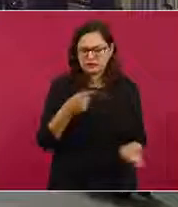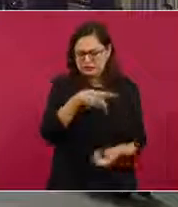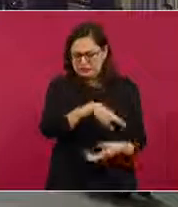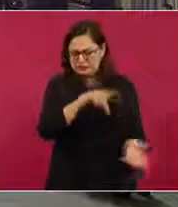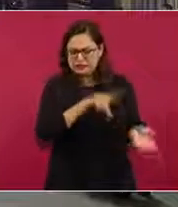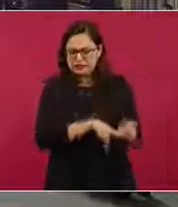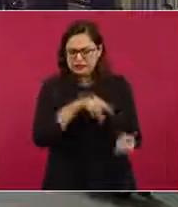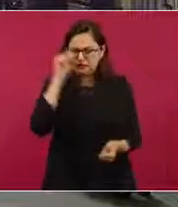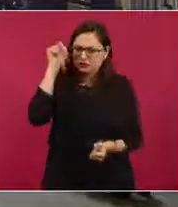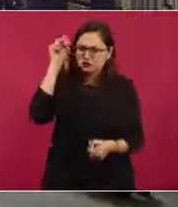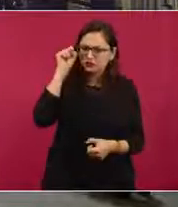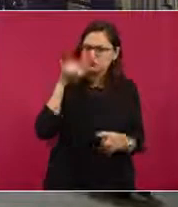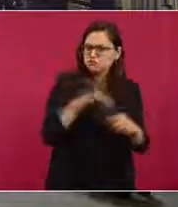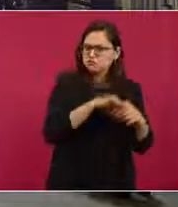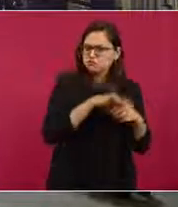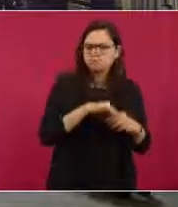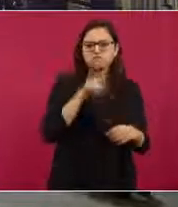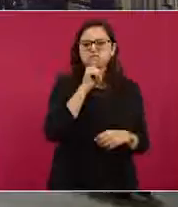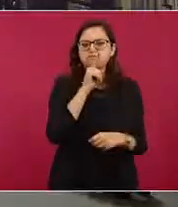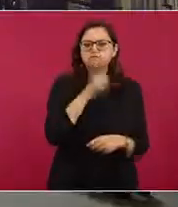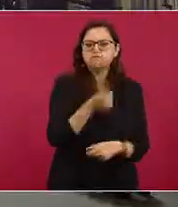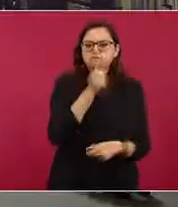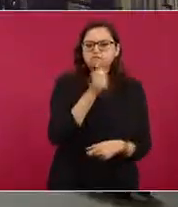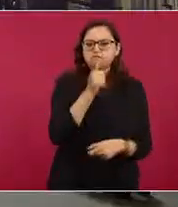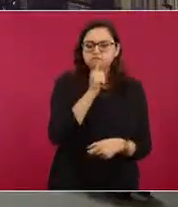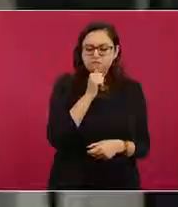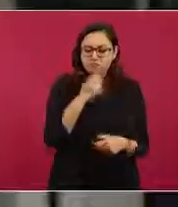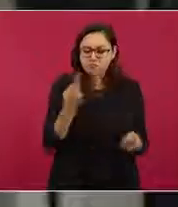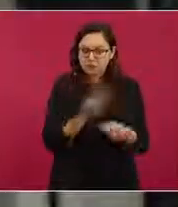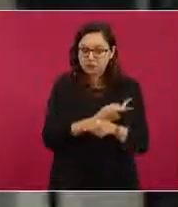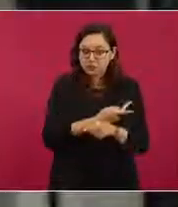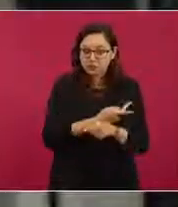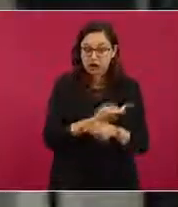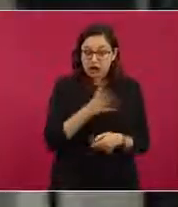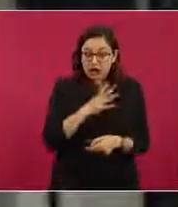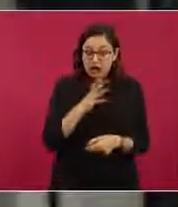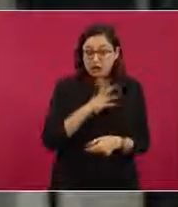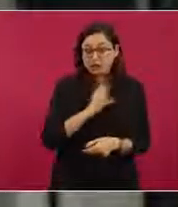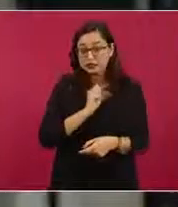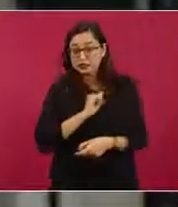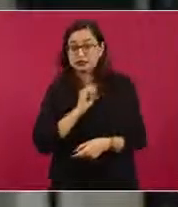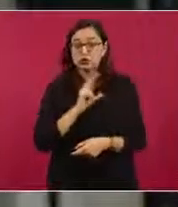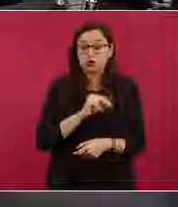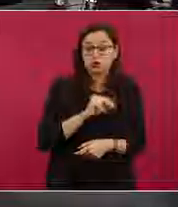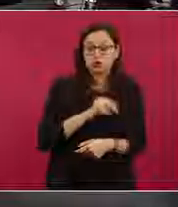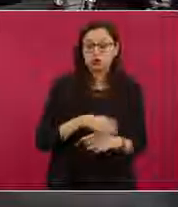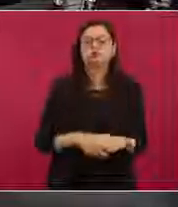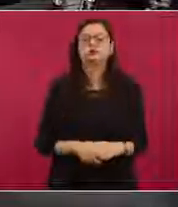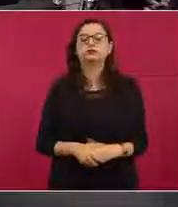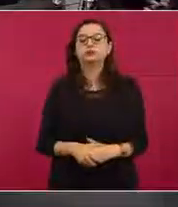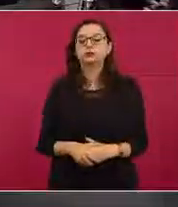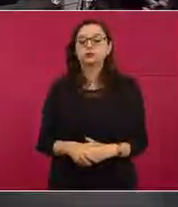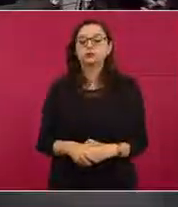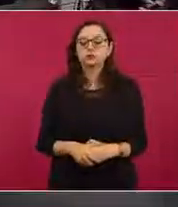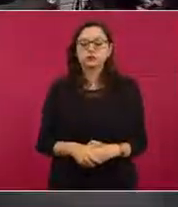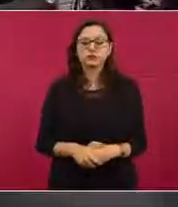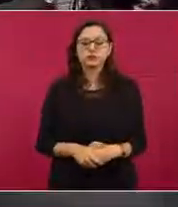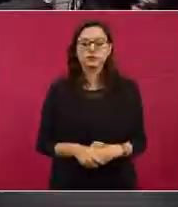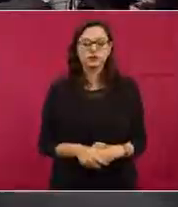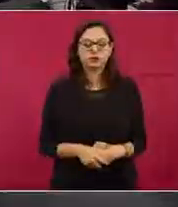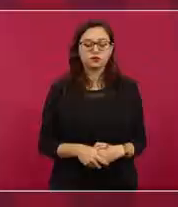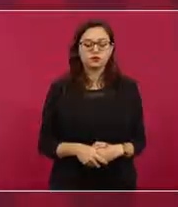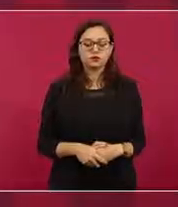o no a nivel nacional durante lo que queda del sexenio? Muchas gracias por la respuesta. Todos los casos de los